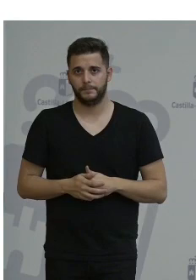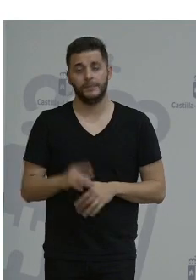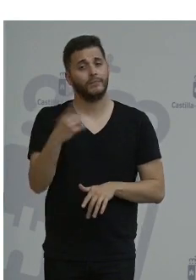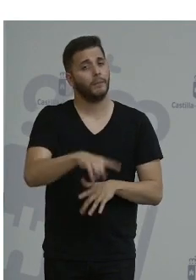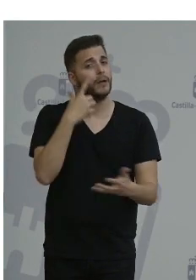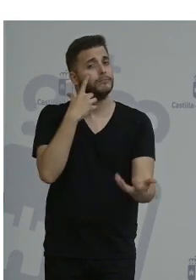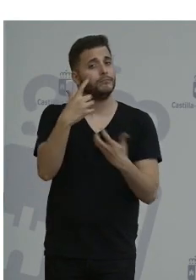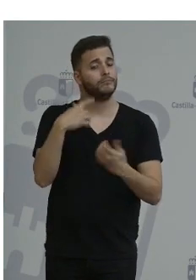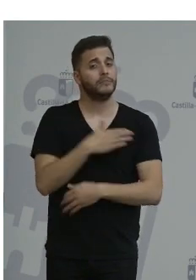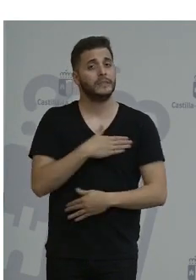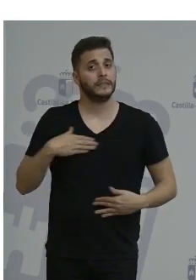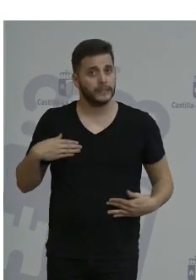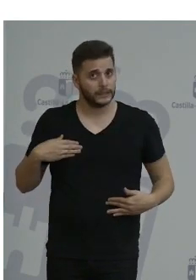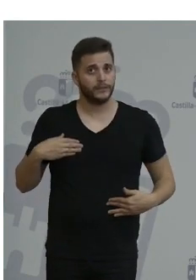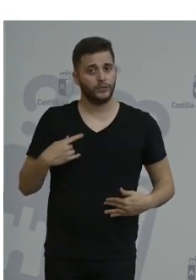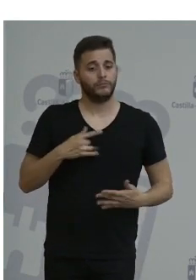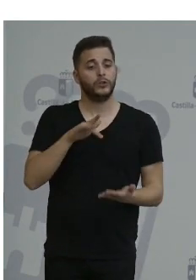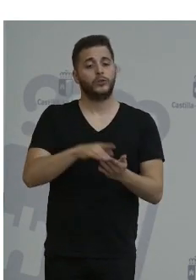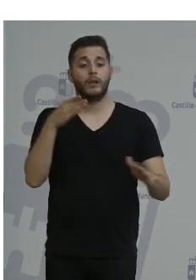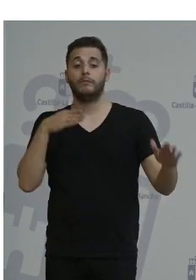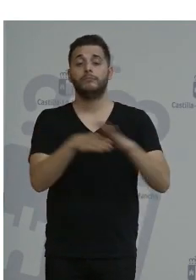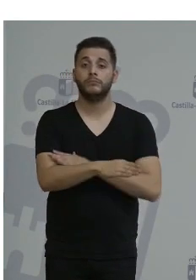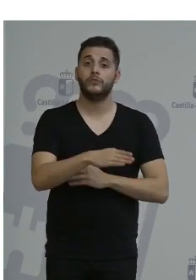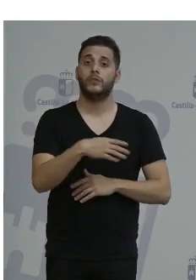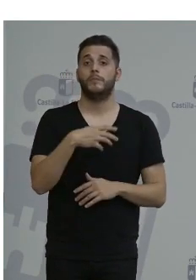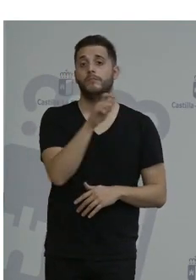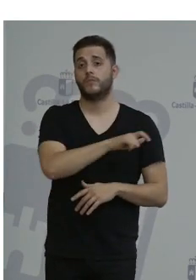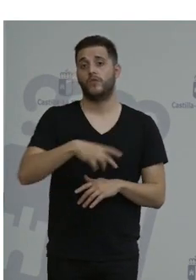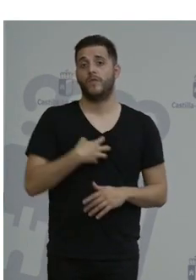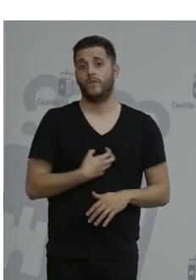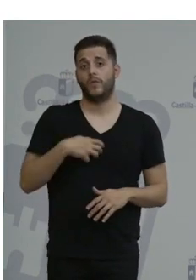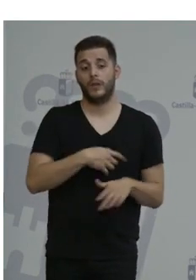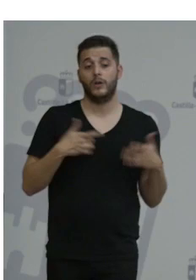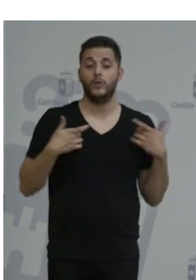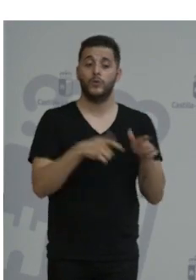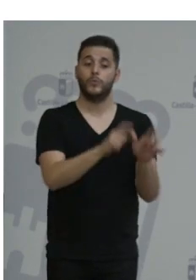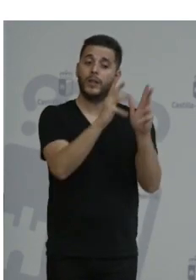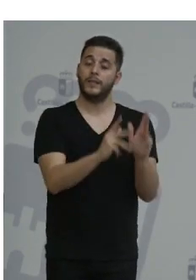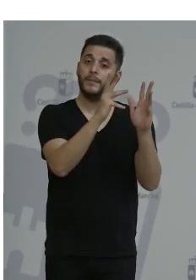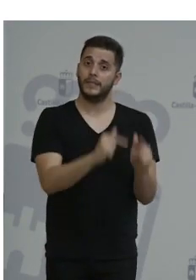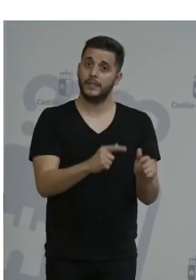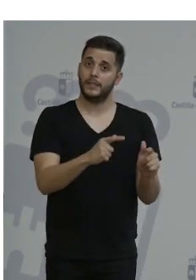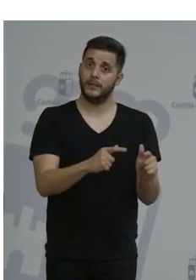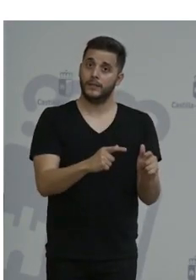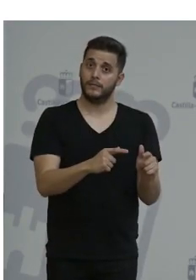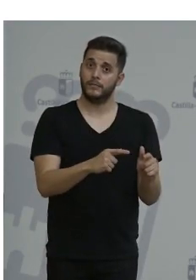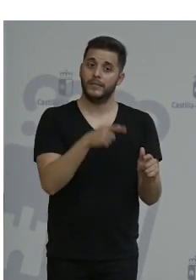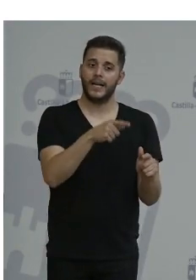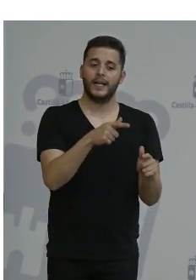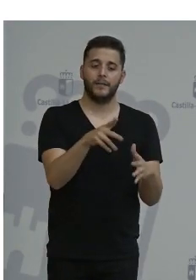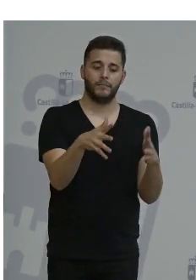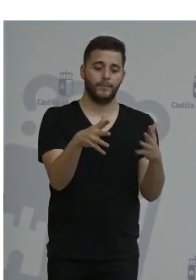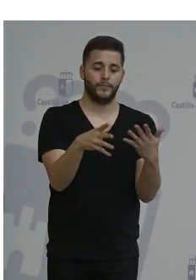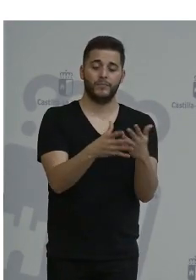para el acceso a la condición de personal funcionario en el cuerpo de auxiliar administrativo se ha editado un manual de lectura fácil